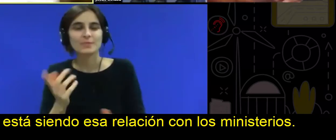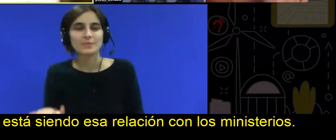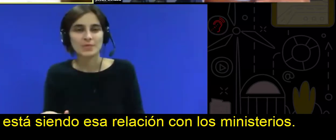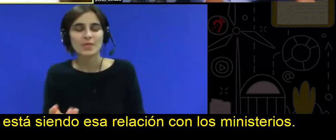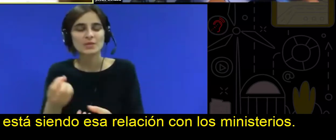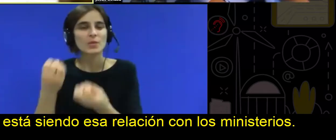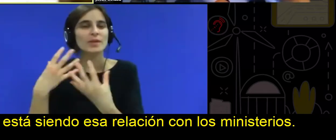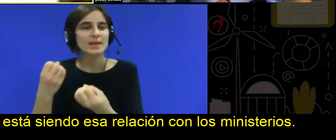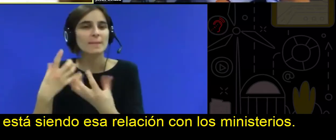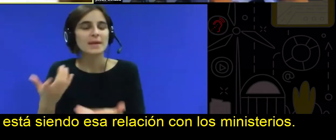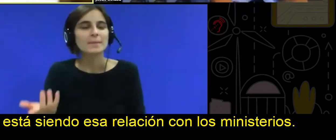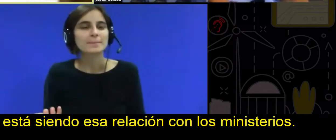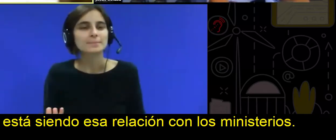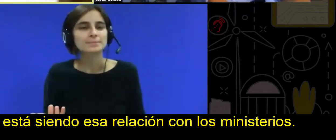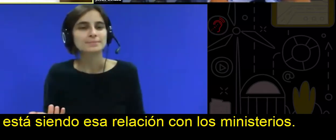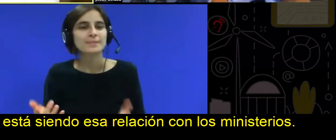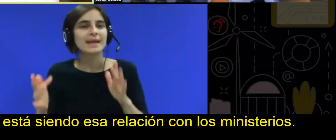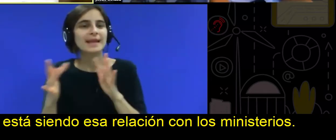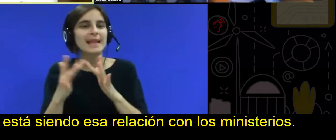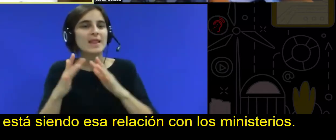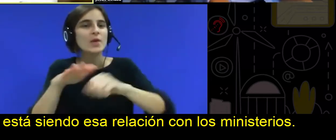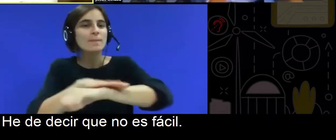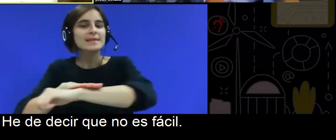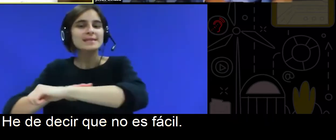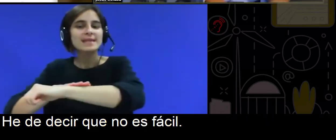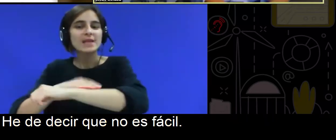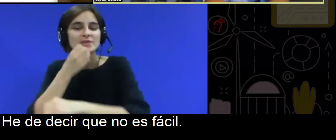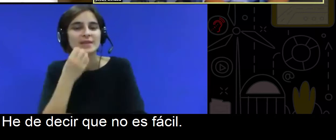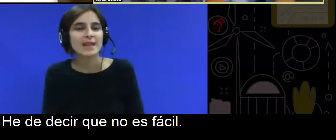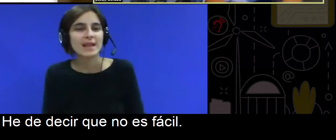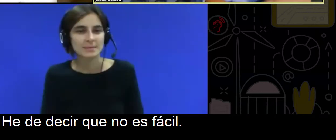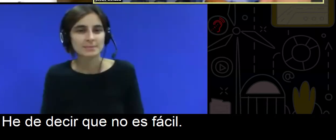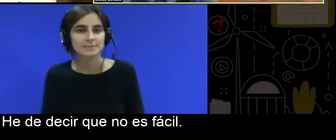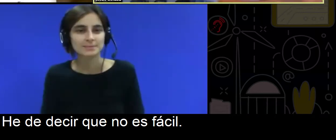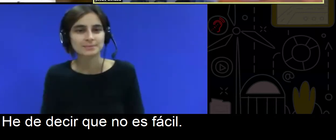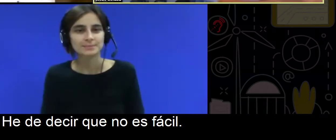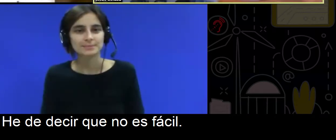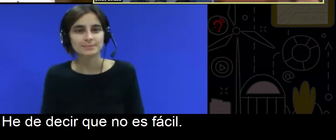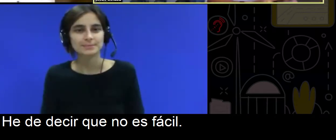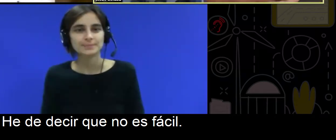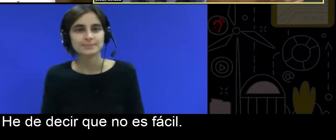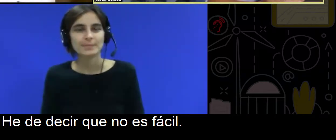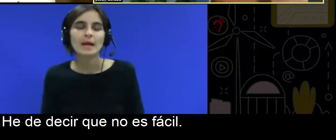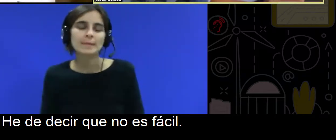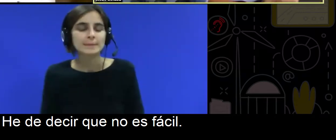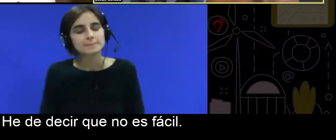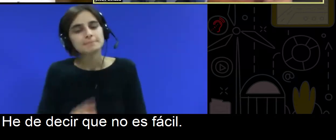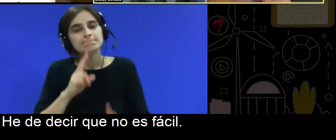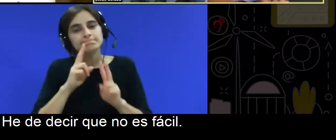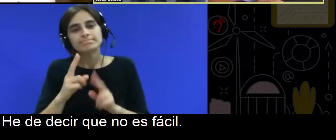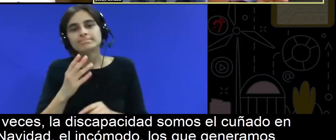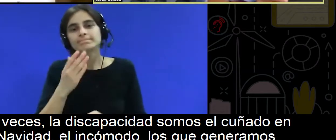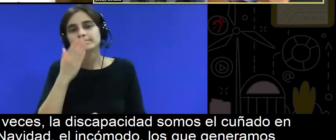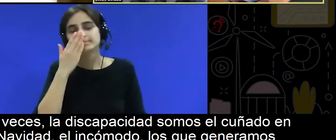Cuéntame cómo está siendo esa relación con los ministerios. Pues a ver, he de decir, Jesús, que no es fácil. Es verdad que a veces